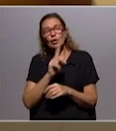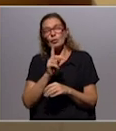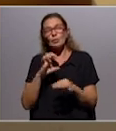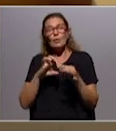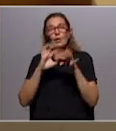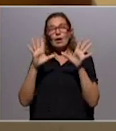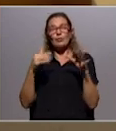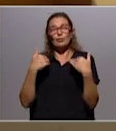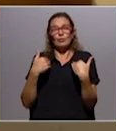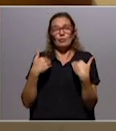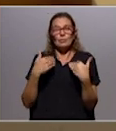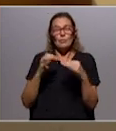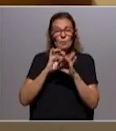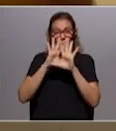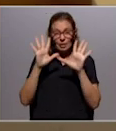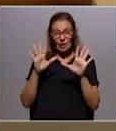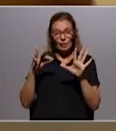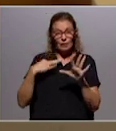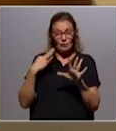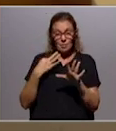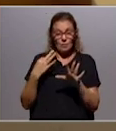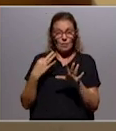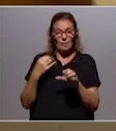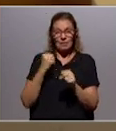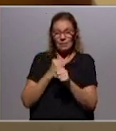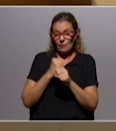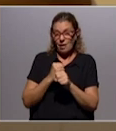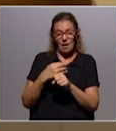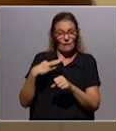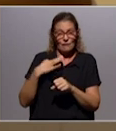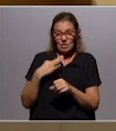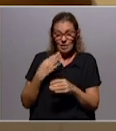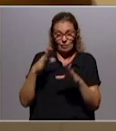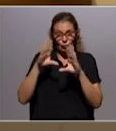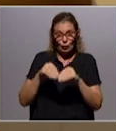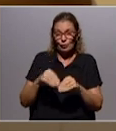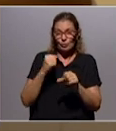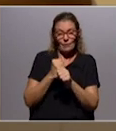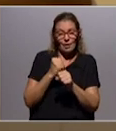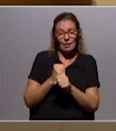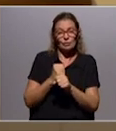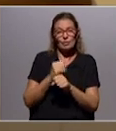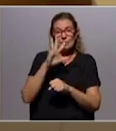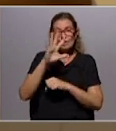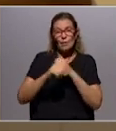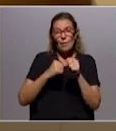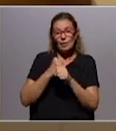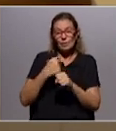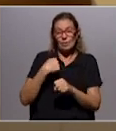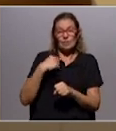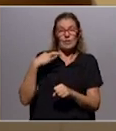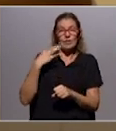somos nosotros y nosotros somos muy transparentes y vivimos para esto le dedicamos la vida a esto fueron cinco años de mi vida que